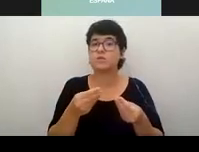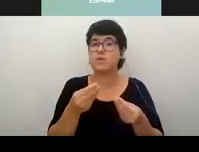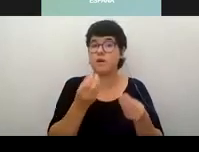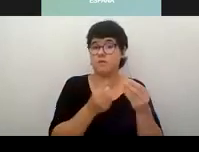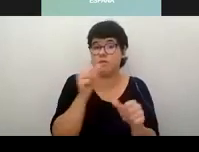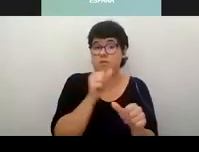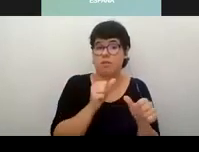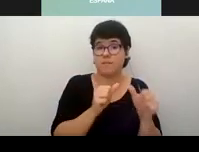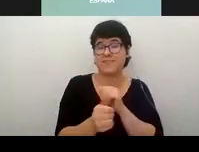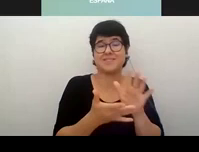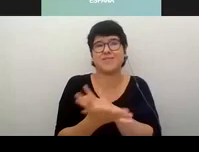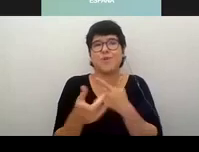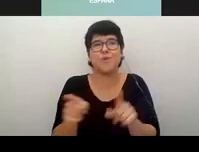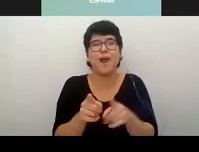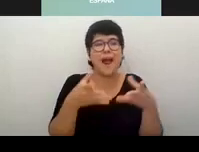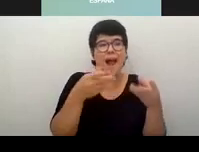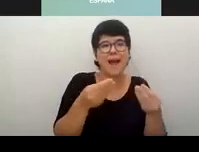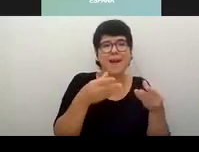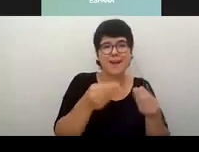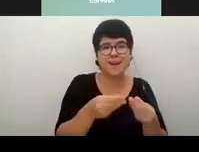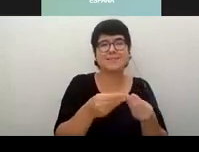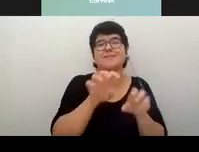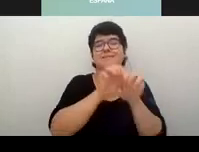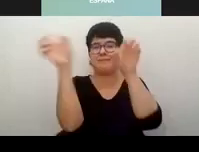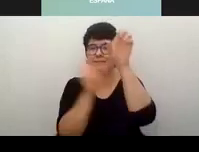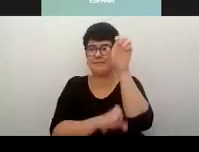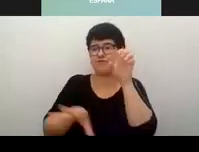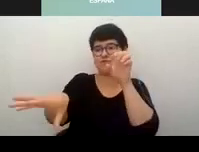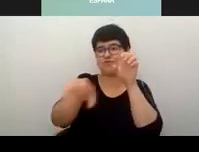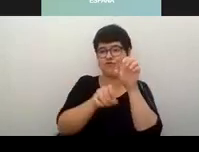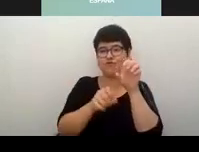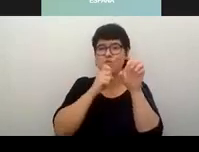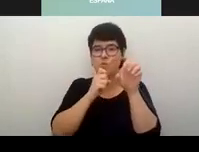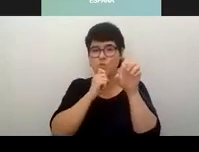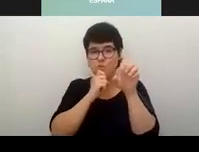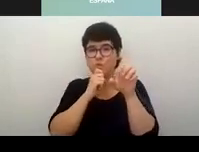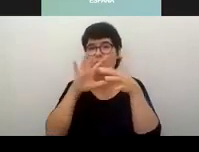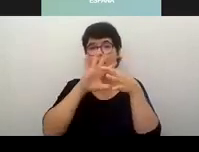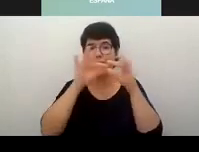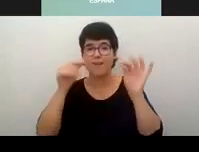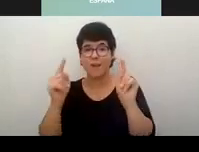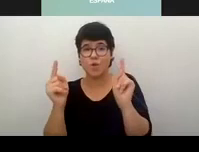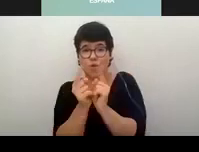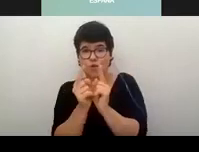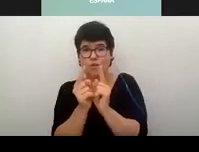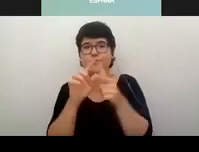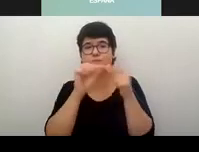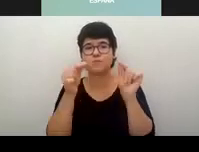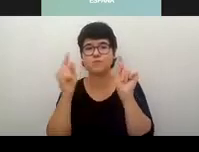como llegan los lípidos, las grasas a nivel de colon, los ácidos grasos de cadena corta, que conforman en muchos